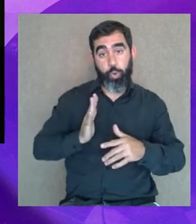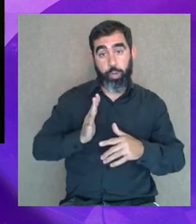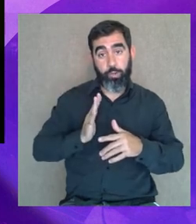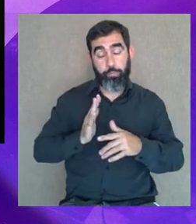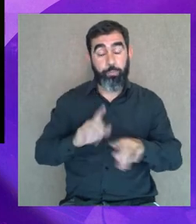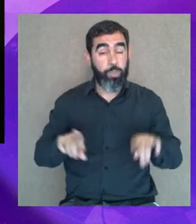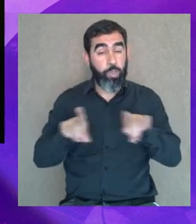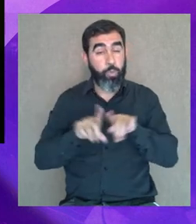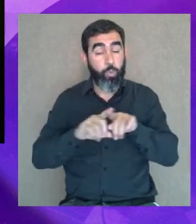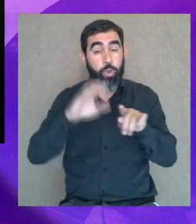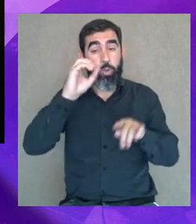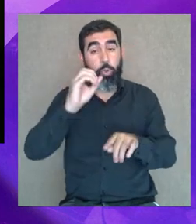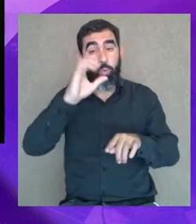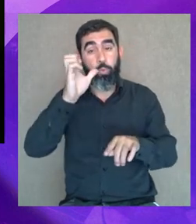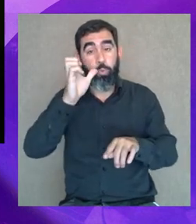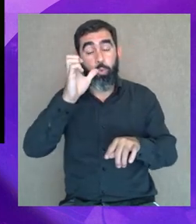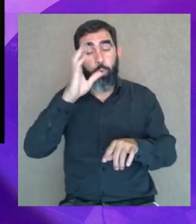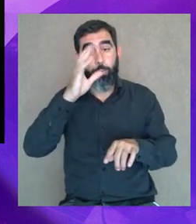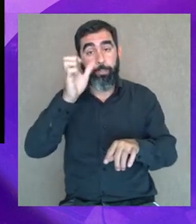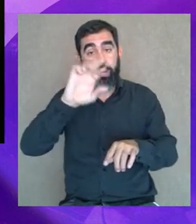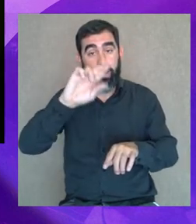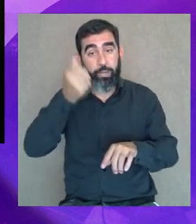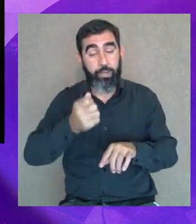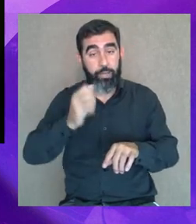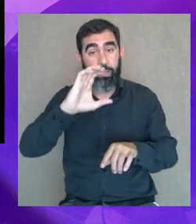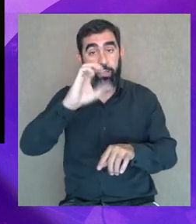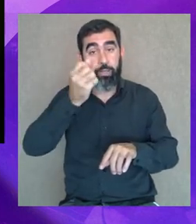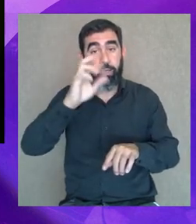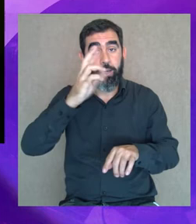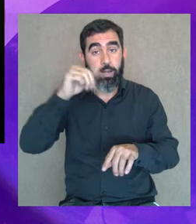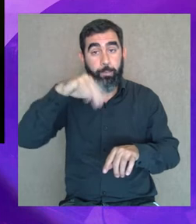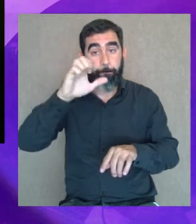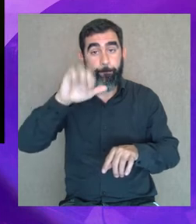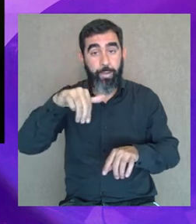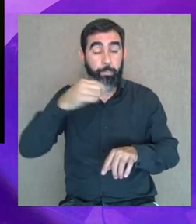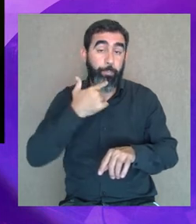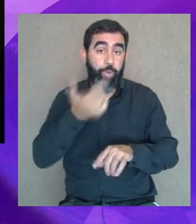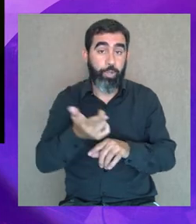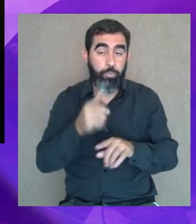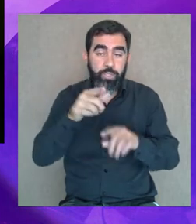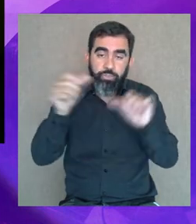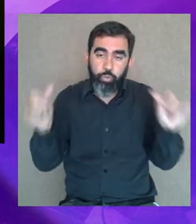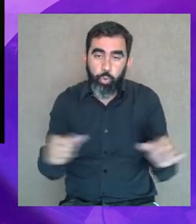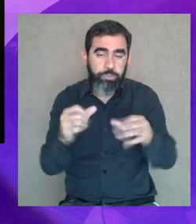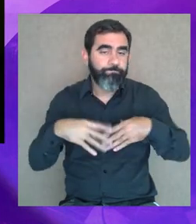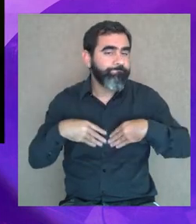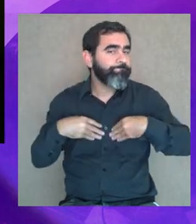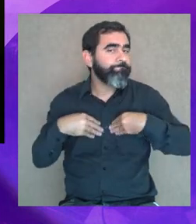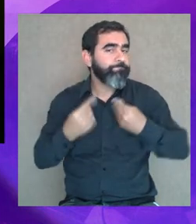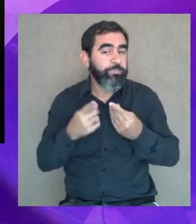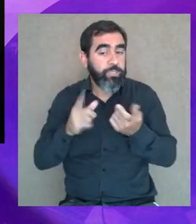como pasó en la ópera carmen que hace pocos años se vio en el auditorio y todo esto hace que sintamos